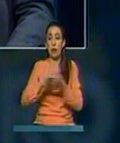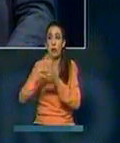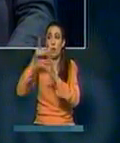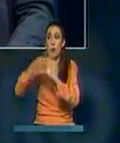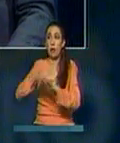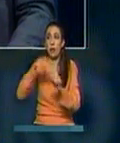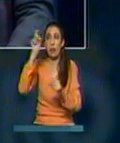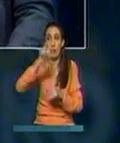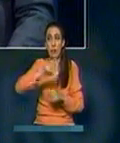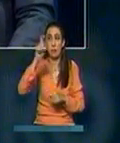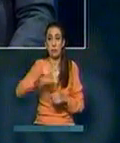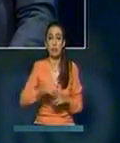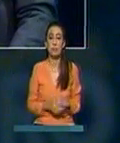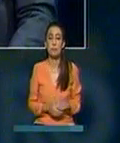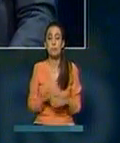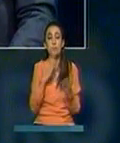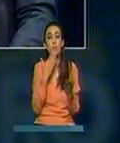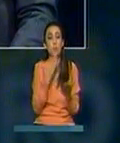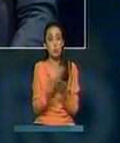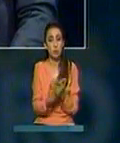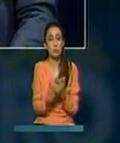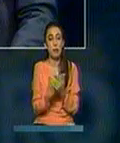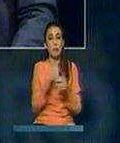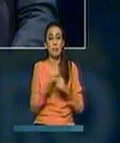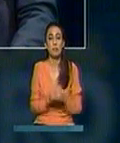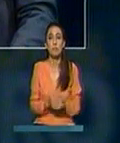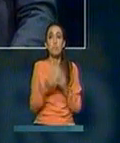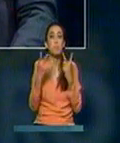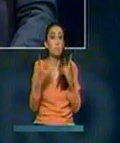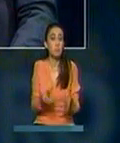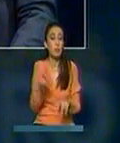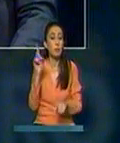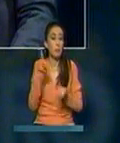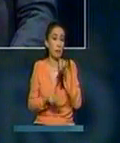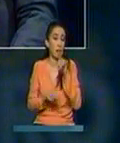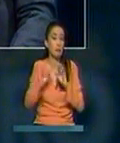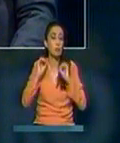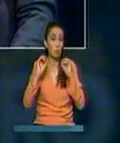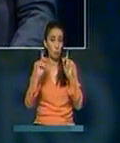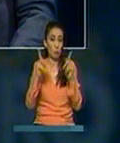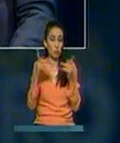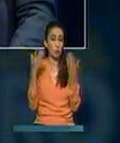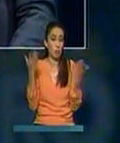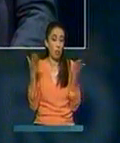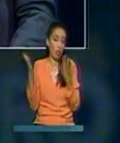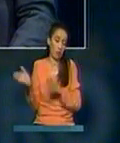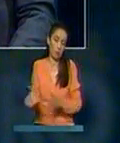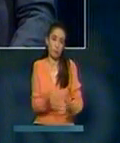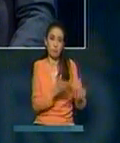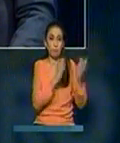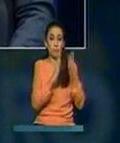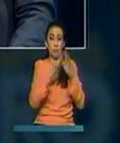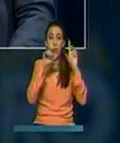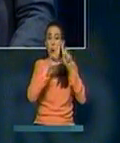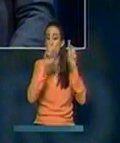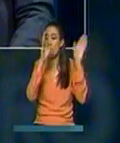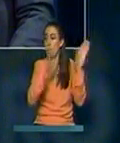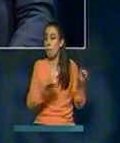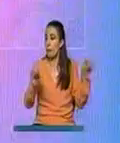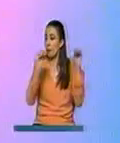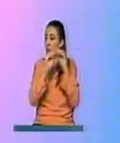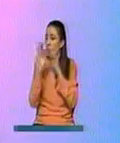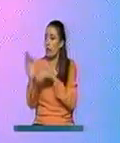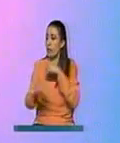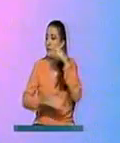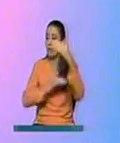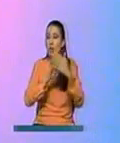y así lo requieran. Muchas gracias, ministro Ontaneda, y sin duda también son oportunidades que tienen los emprendedores artesanales,